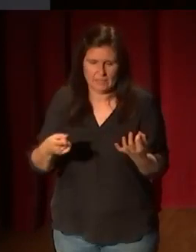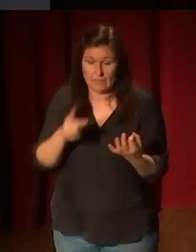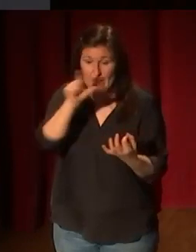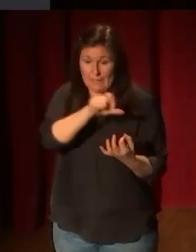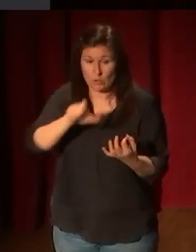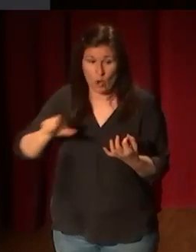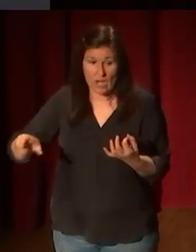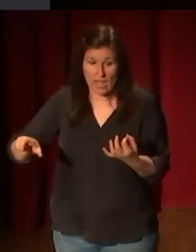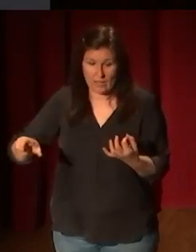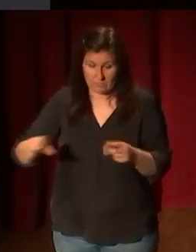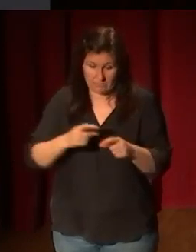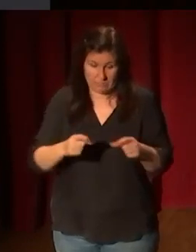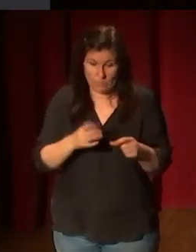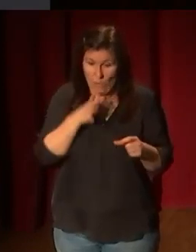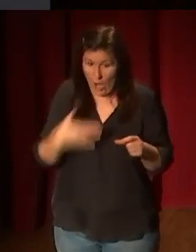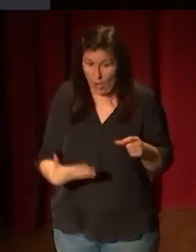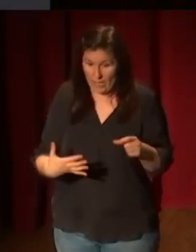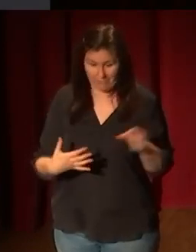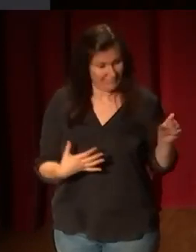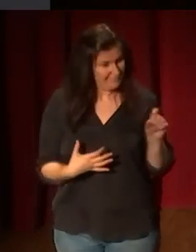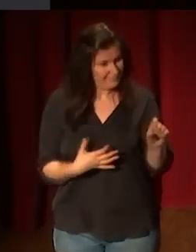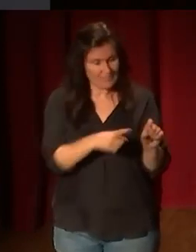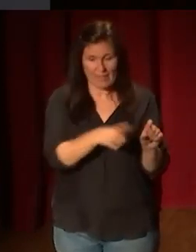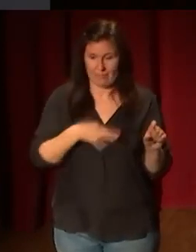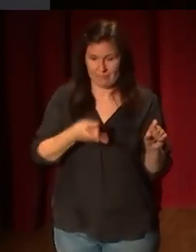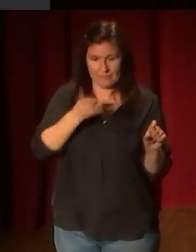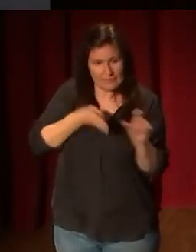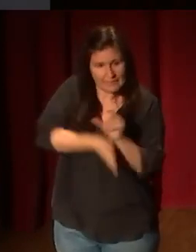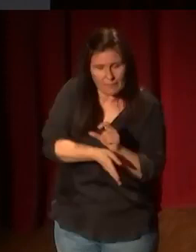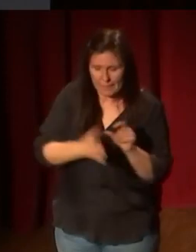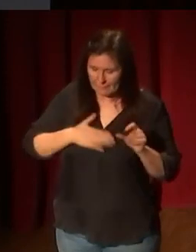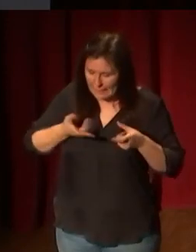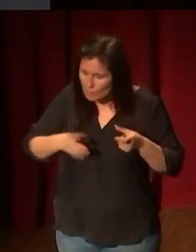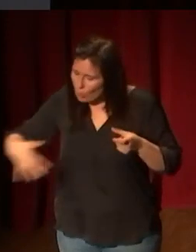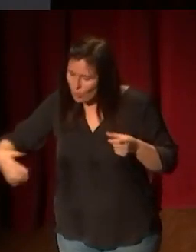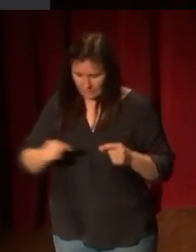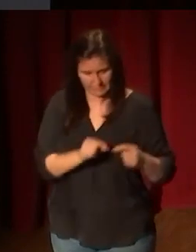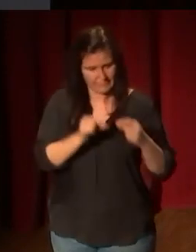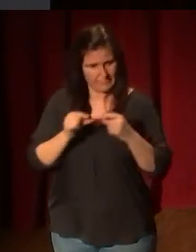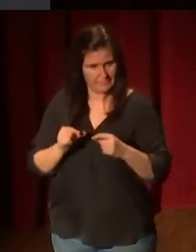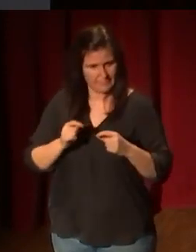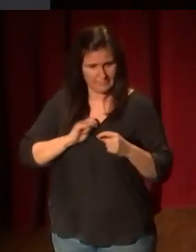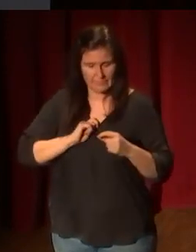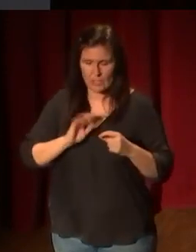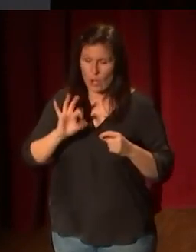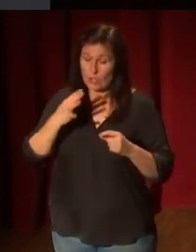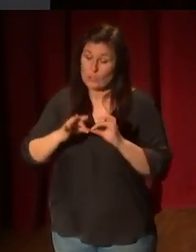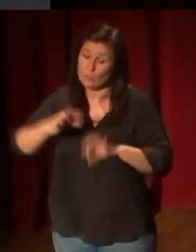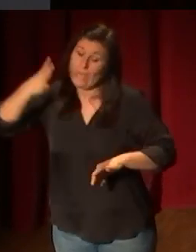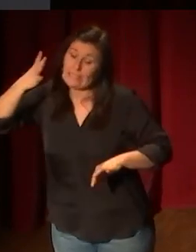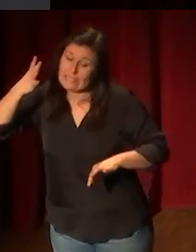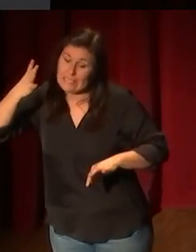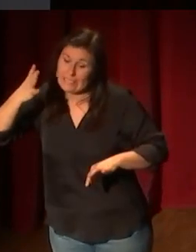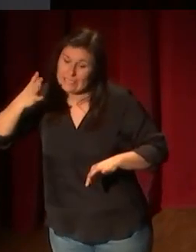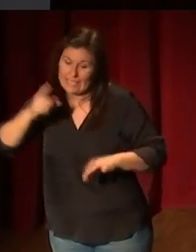persona tenía que como ahora no pasar para identificar el asiento que se le había asignado o si habían tenido suerte del asiento que había podido